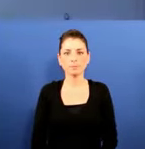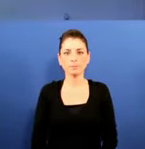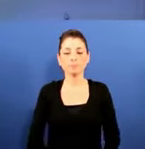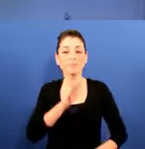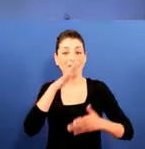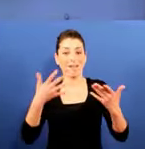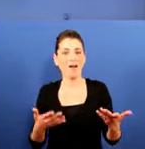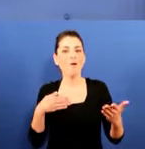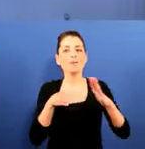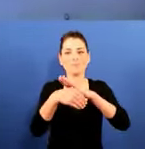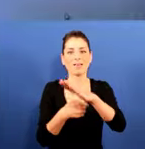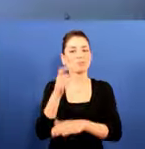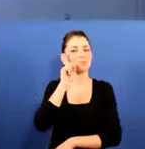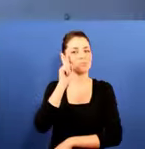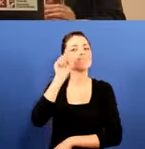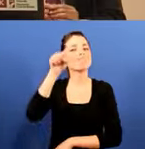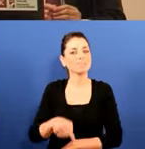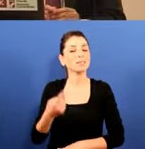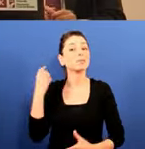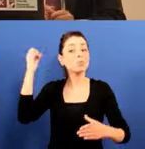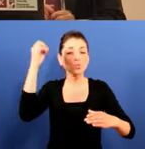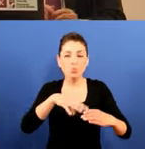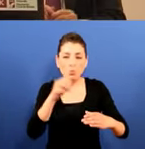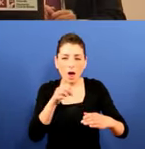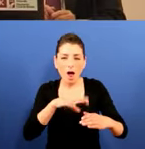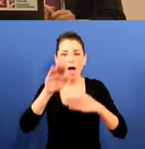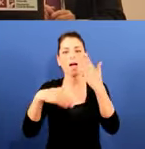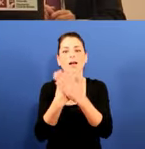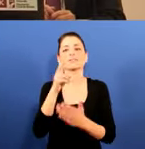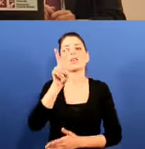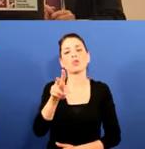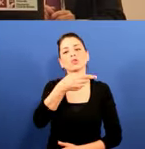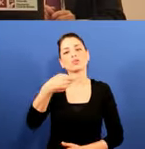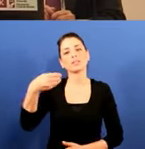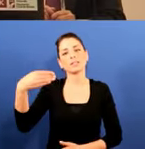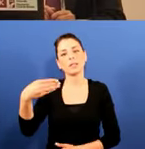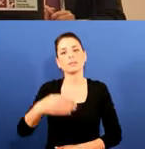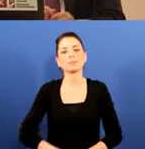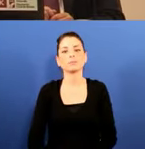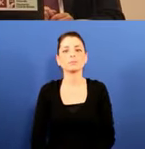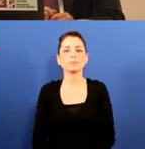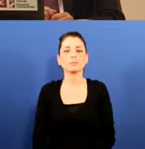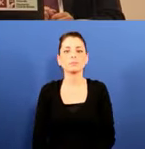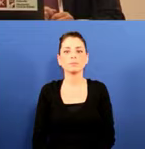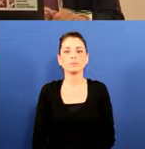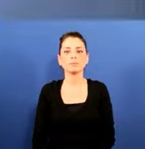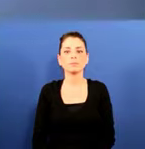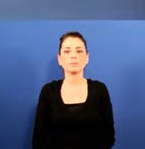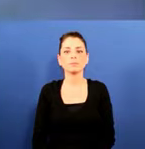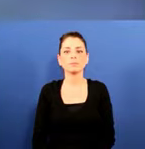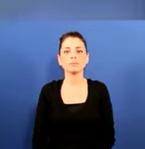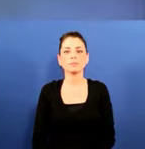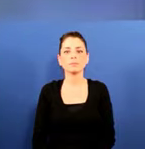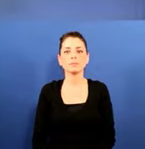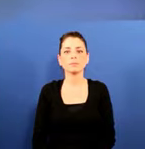de un proyecto más amplio cuyo objetivo es facilitar la implantación de la administración electrónica en las instituciones locales. Ahora